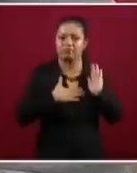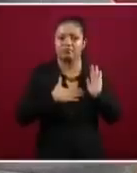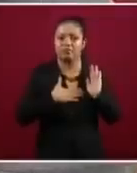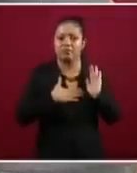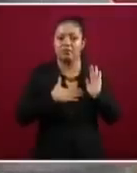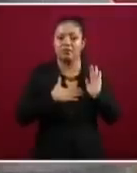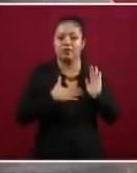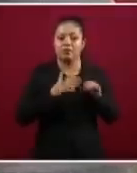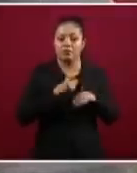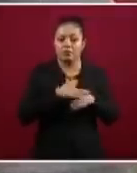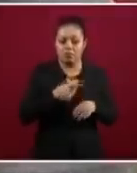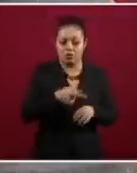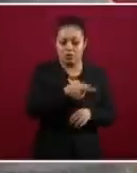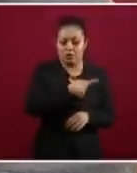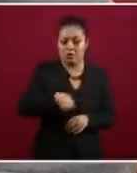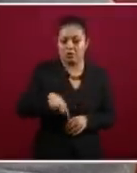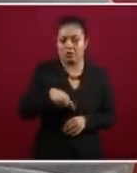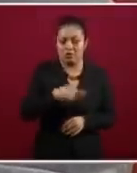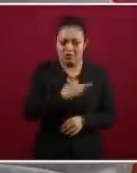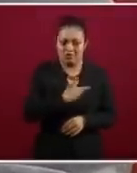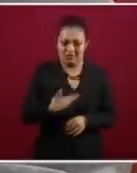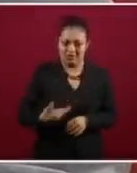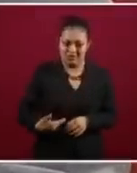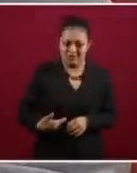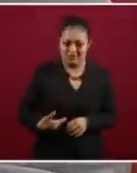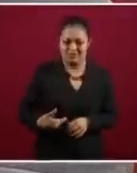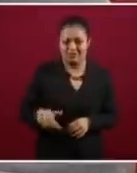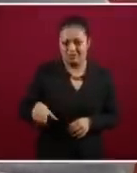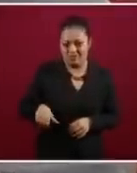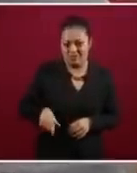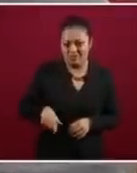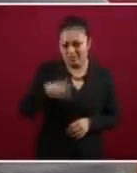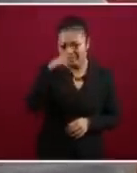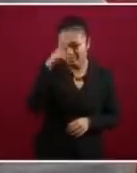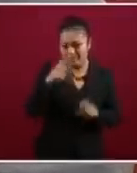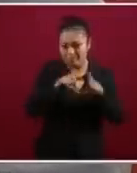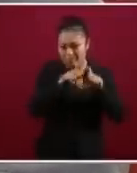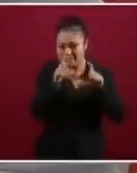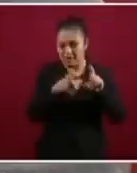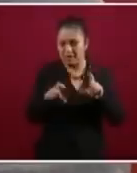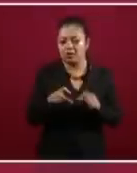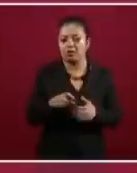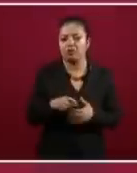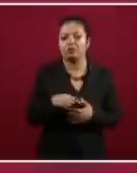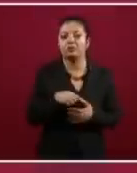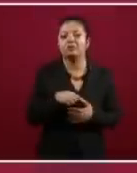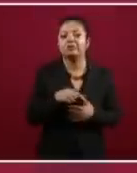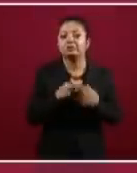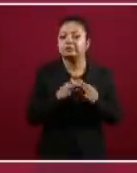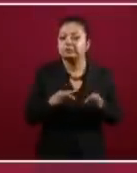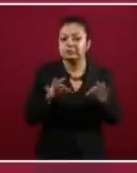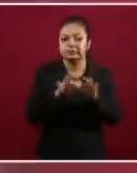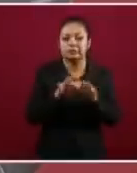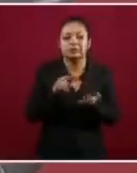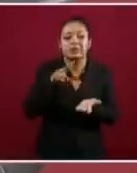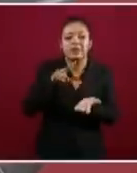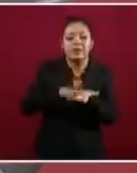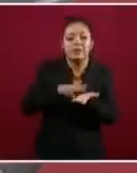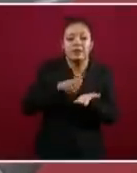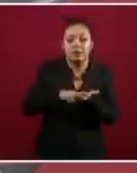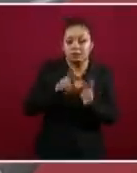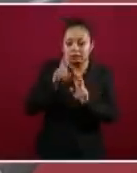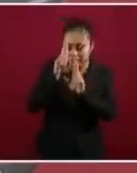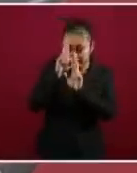al gobierno de México a hacer valer la ley